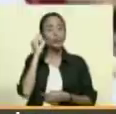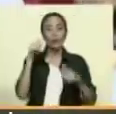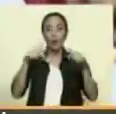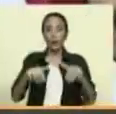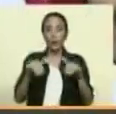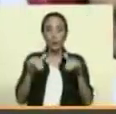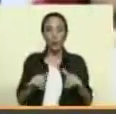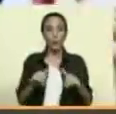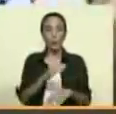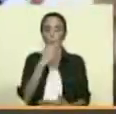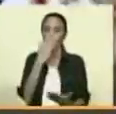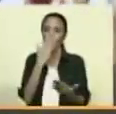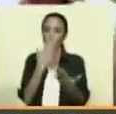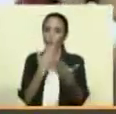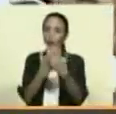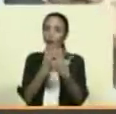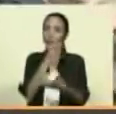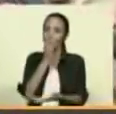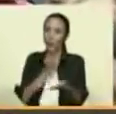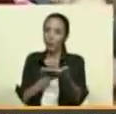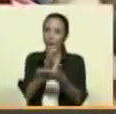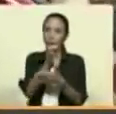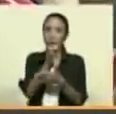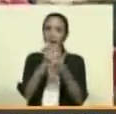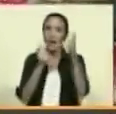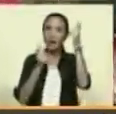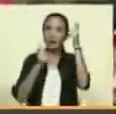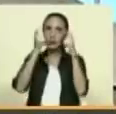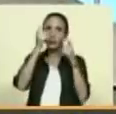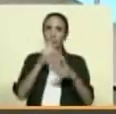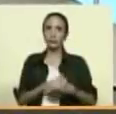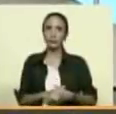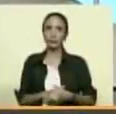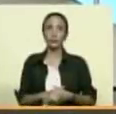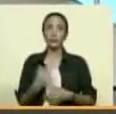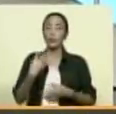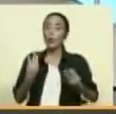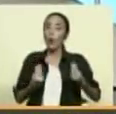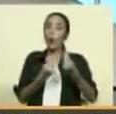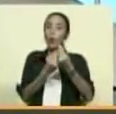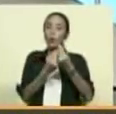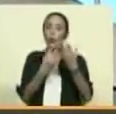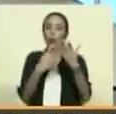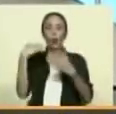cumplida. He sido leal a Chávez, al pueblo, a su legado.